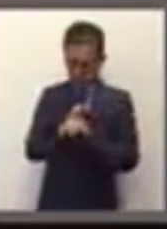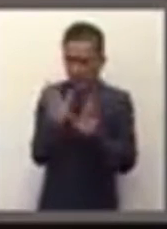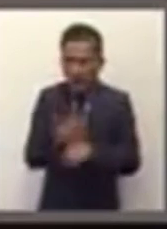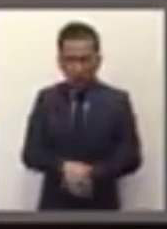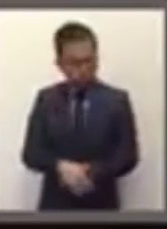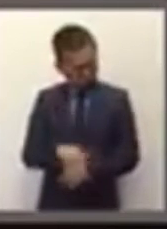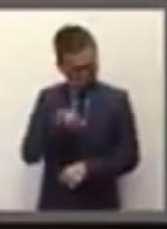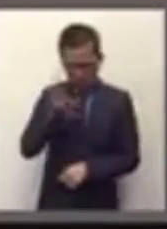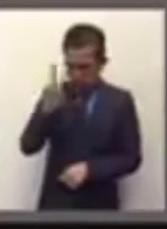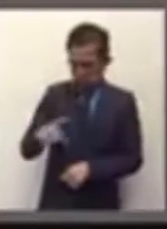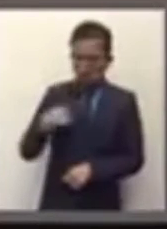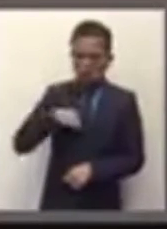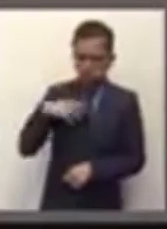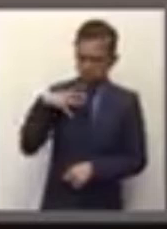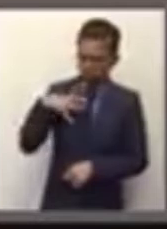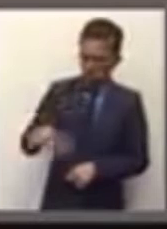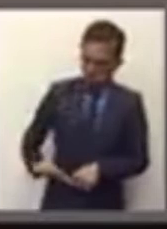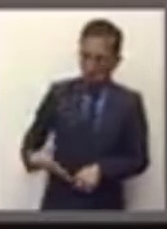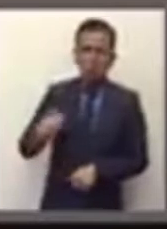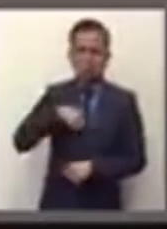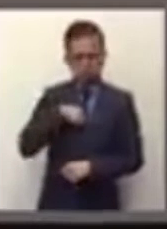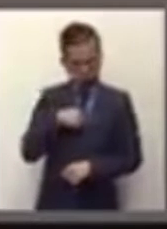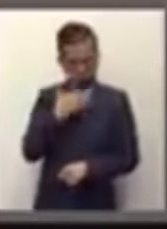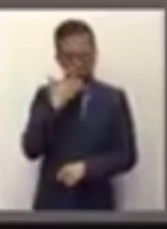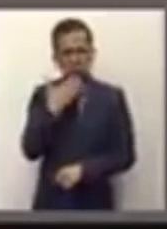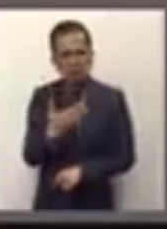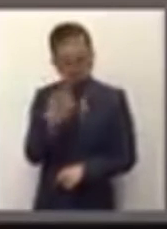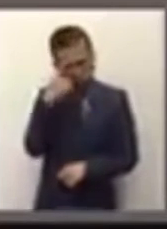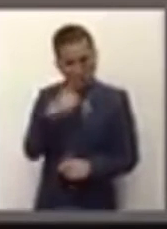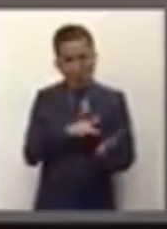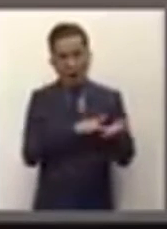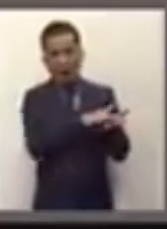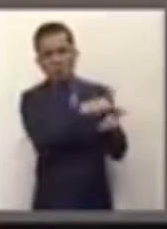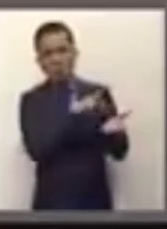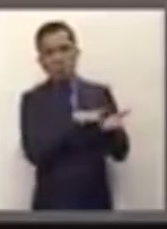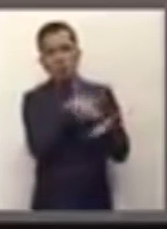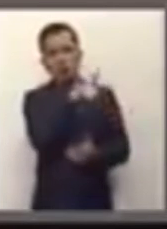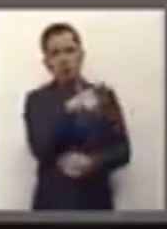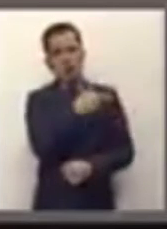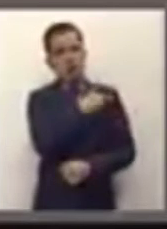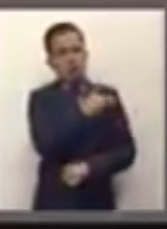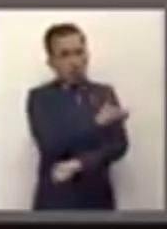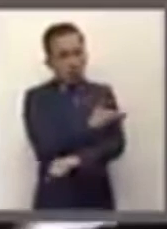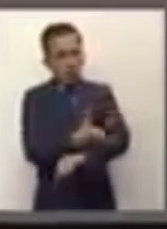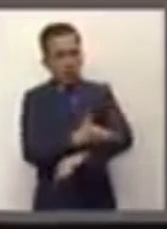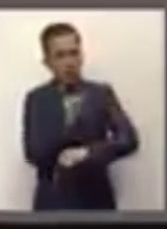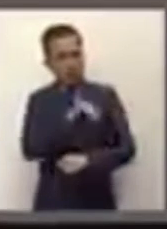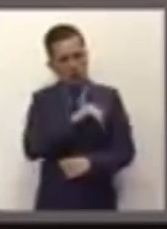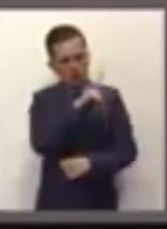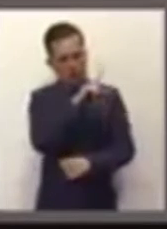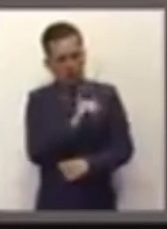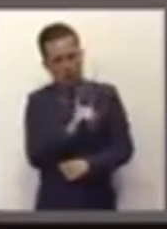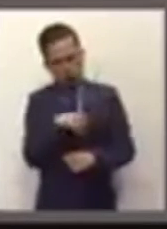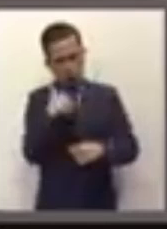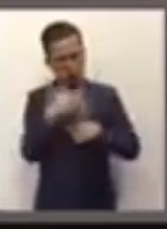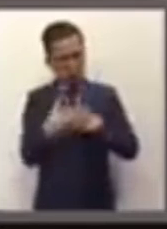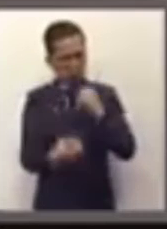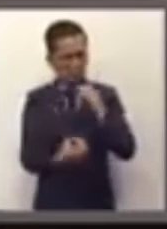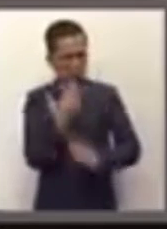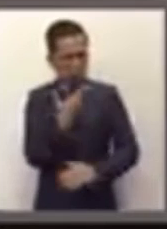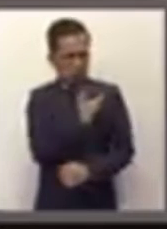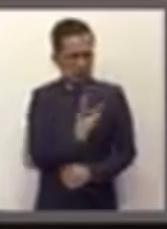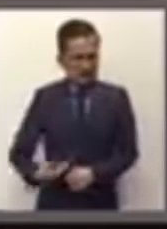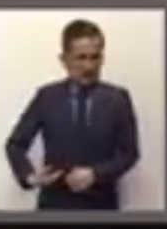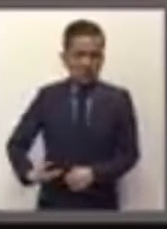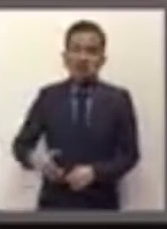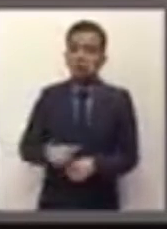y con mucho corazón vamos a apoyar al compañero presidente electo López Obrador y por eso vamos